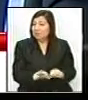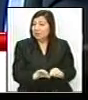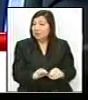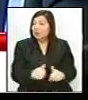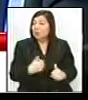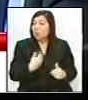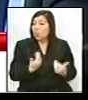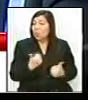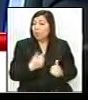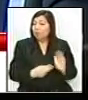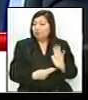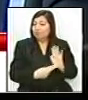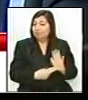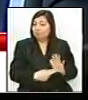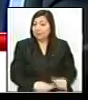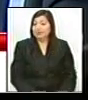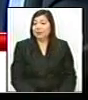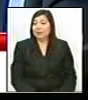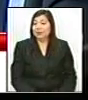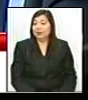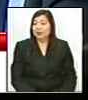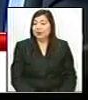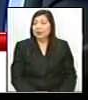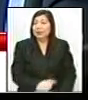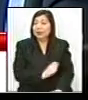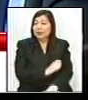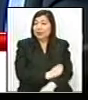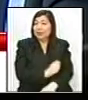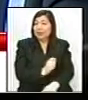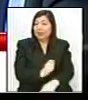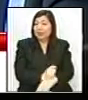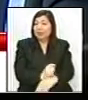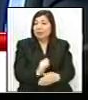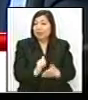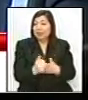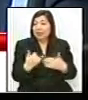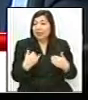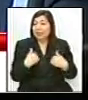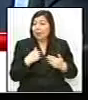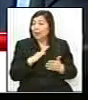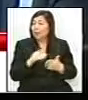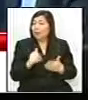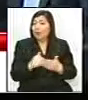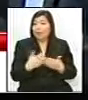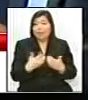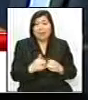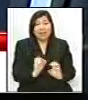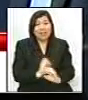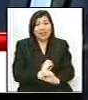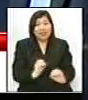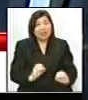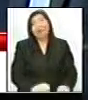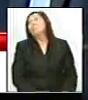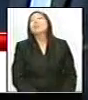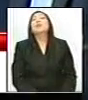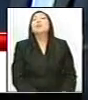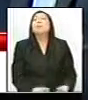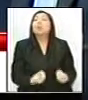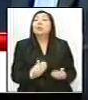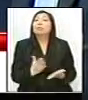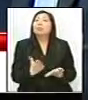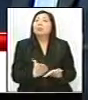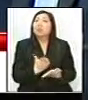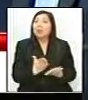cual represento, ha sucedido esto. Y el parque industrial de Tacna es un parque que tiene de todo menos industrias, ¿no? Porque cada uno es